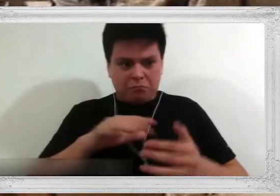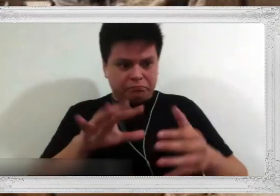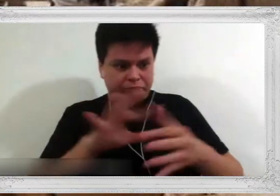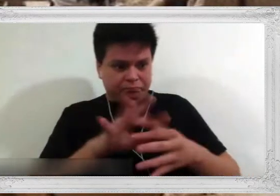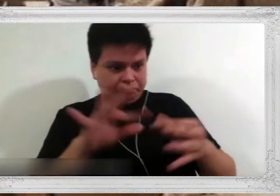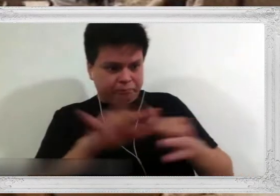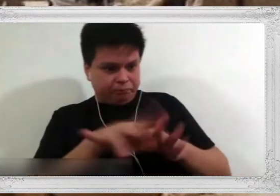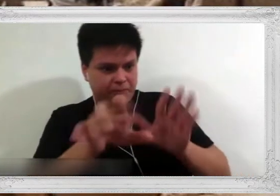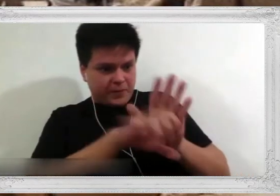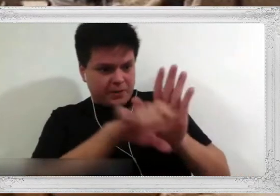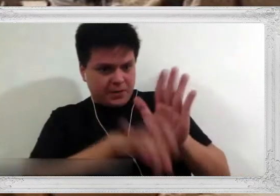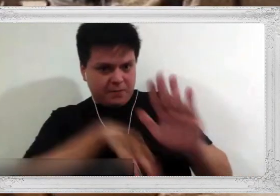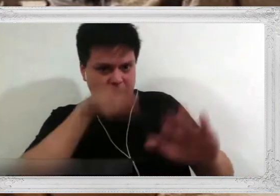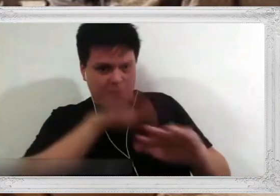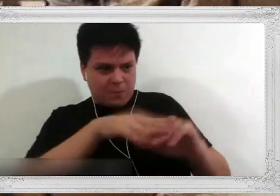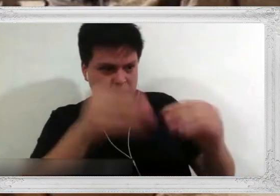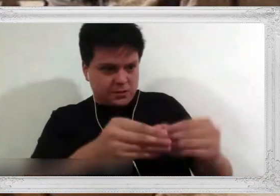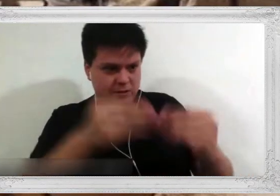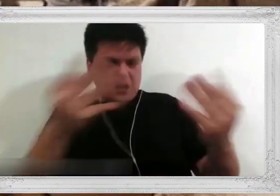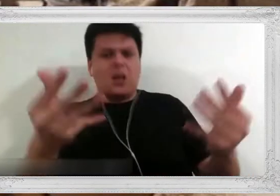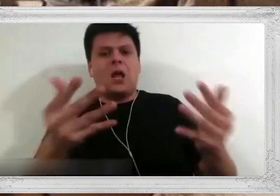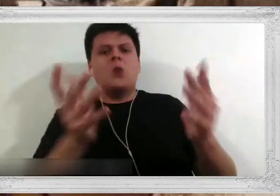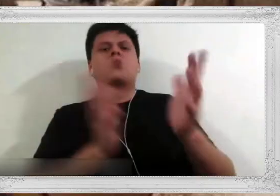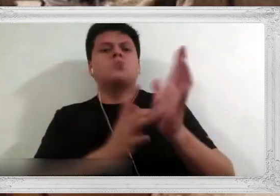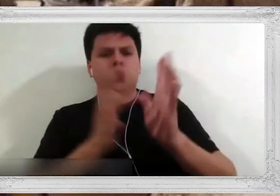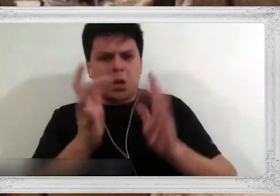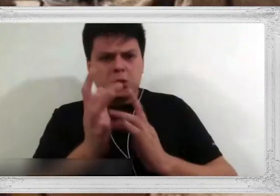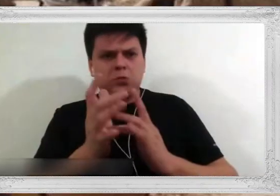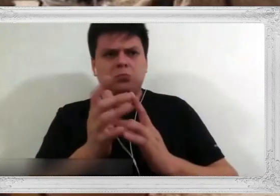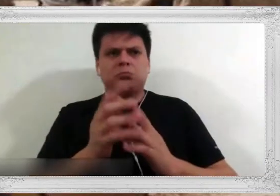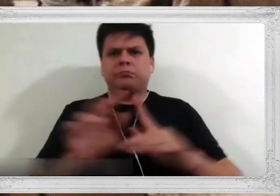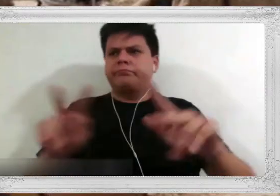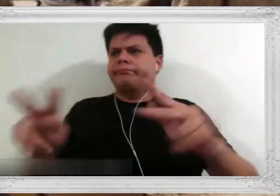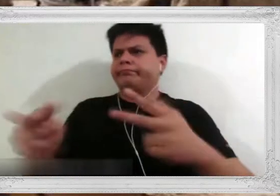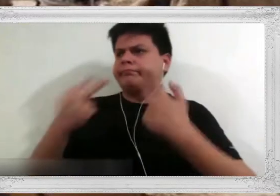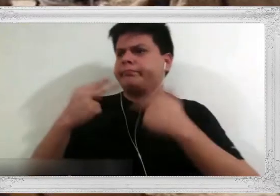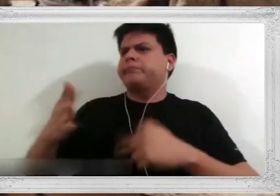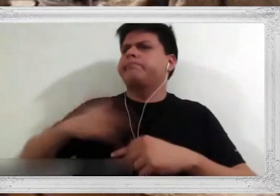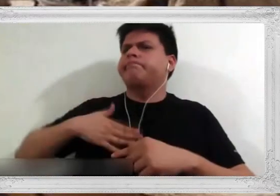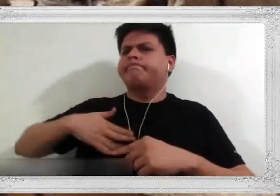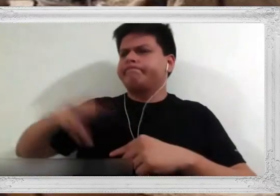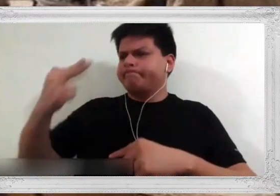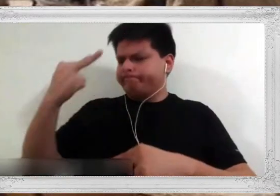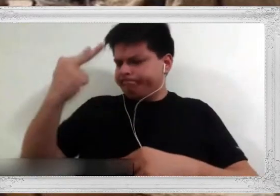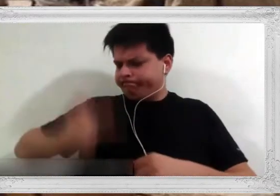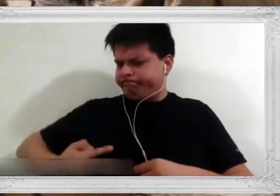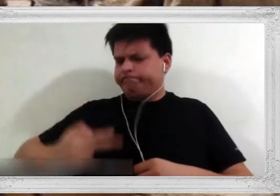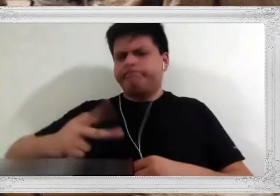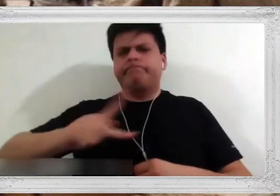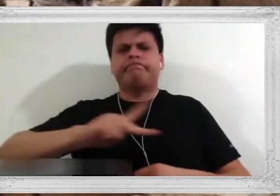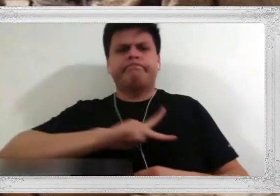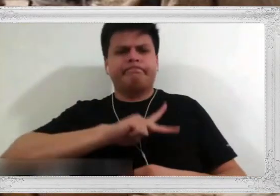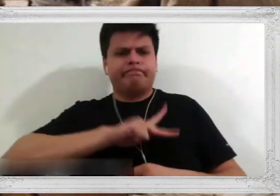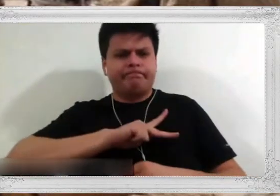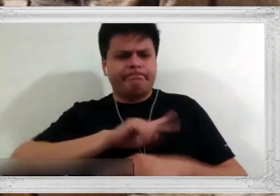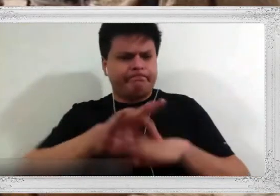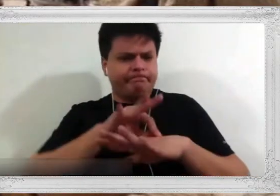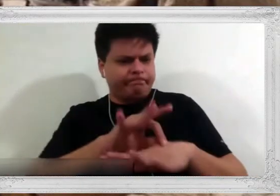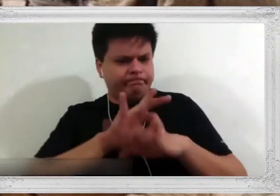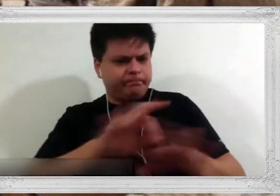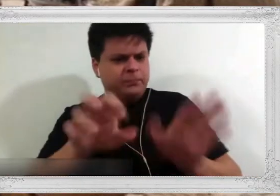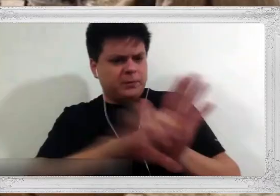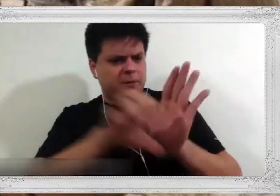lo que hay que evitar, se ofrece a sí mismo como ideal de referencia. En la actitud del maestro, la comunidad